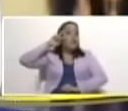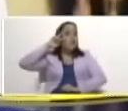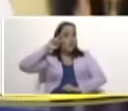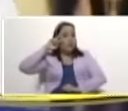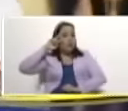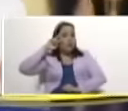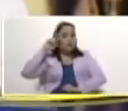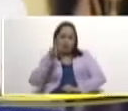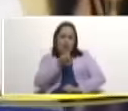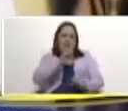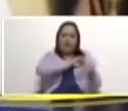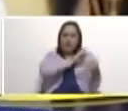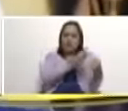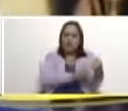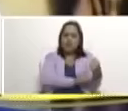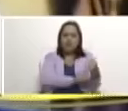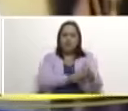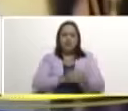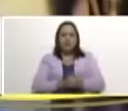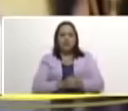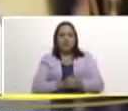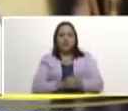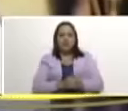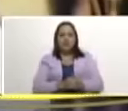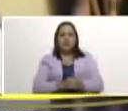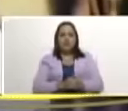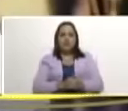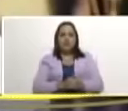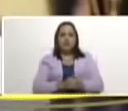que con fuerza, Jorge Rodríguez,